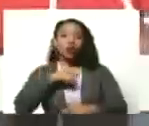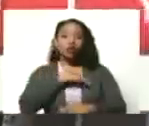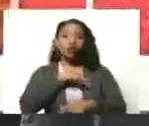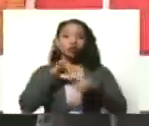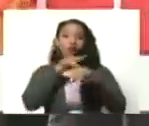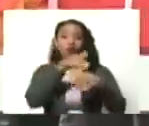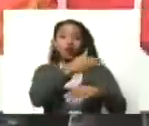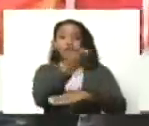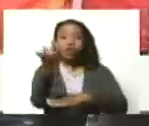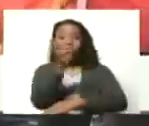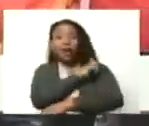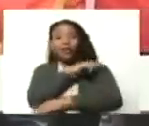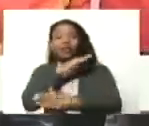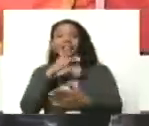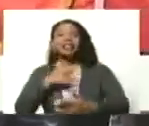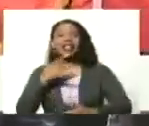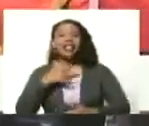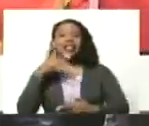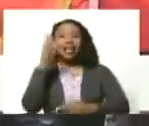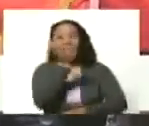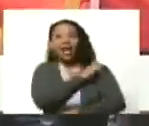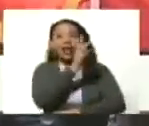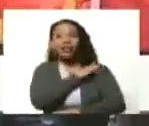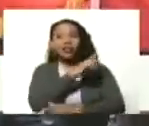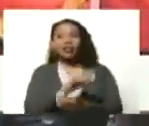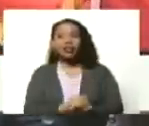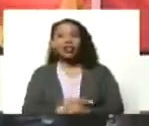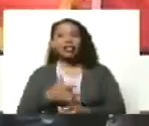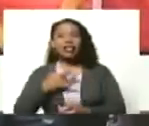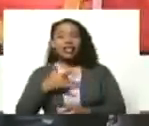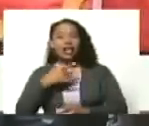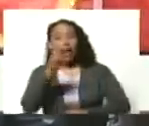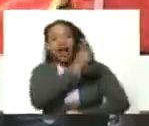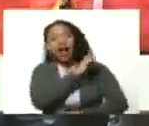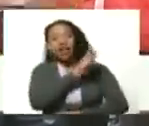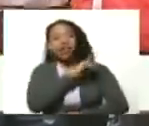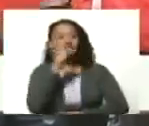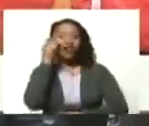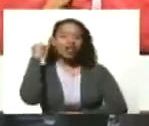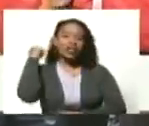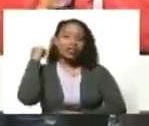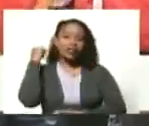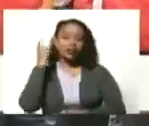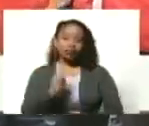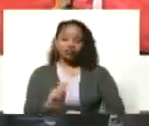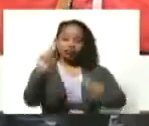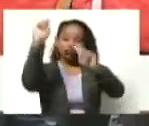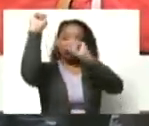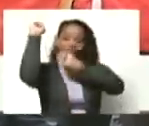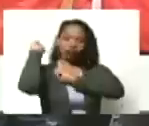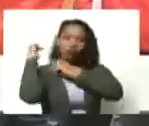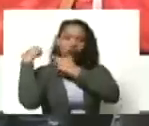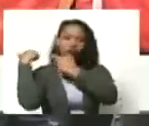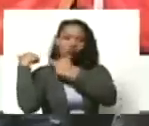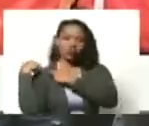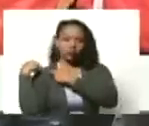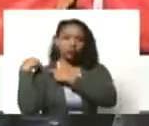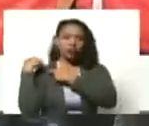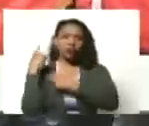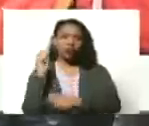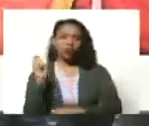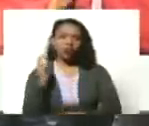Ustedes son jefes. Siéntanse jefes. Siéntanse jefas. Asuman la responsabilidad y las